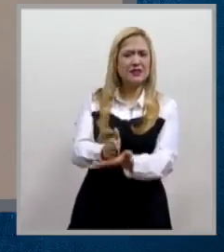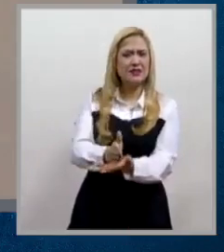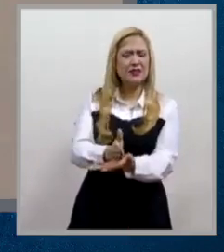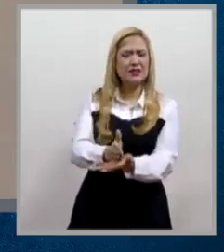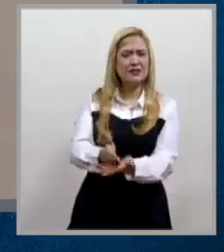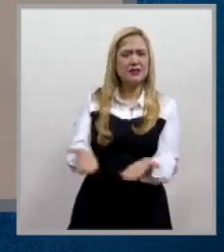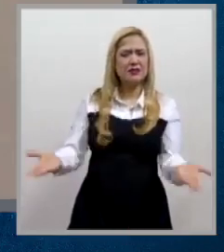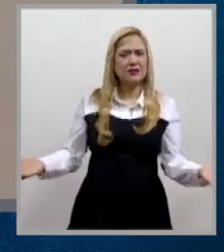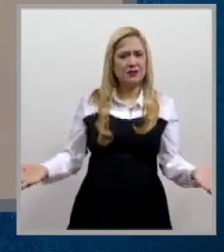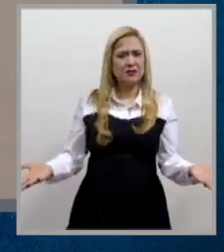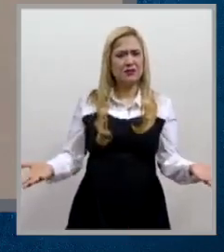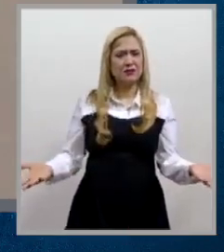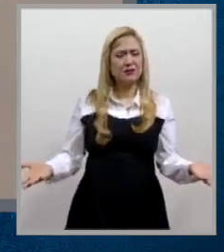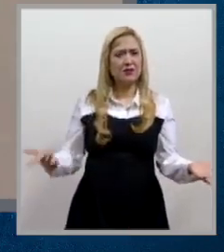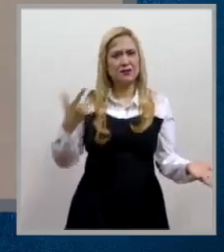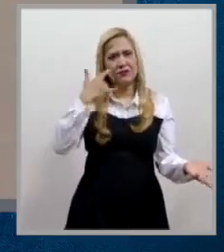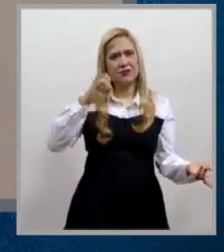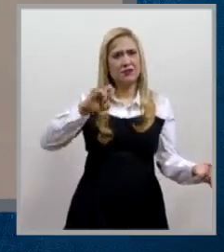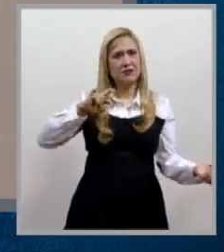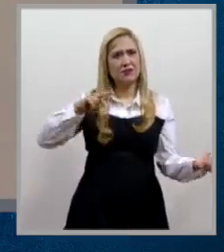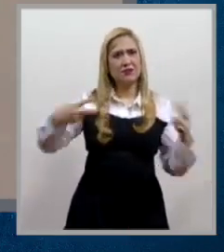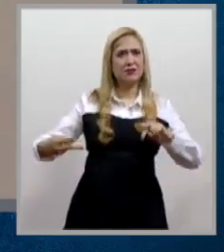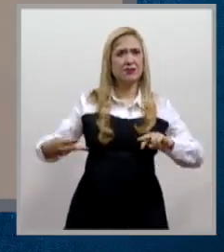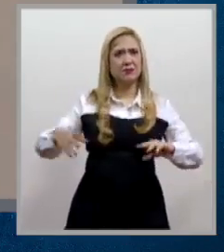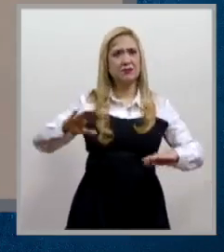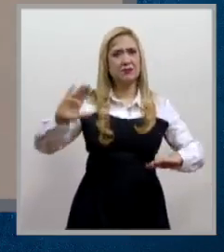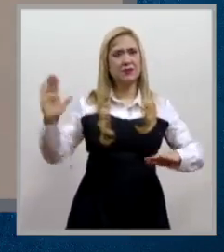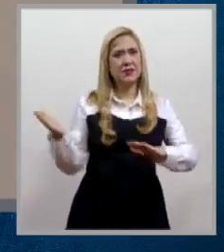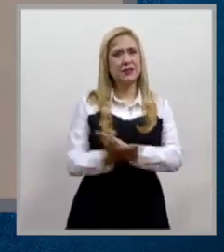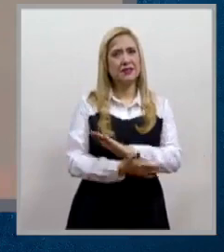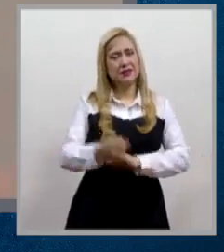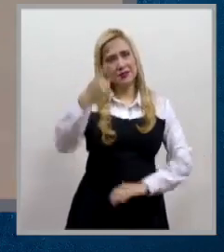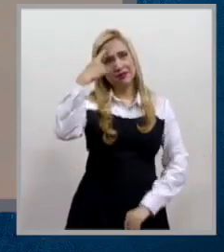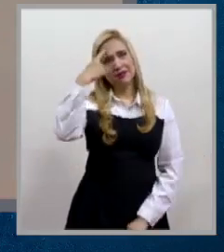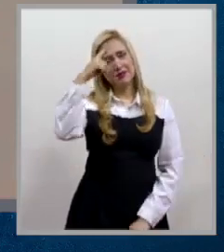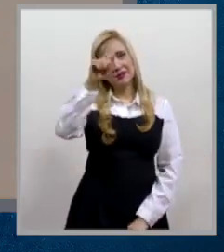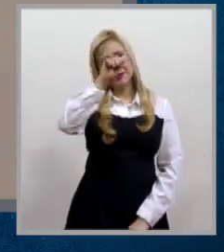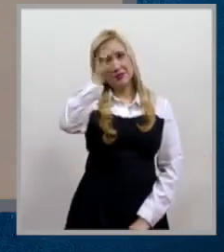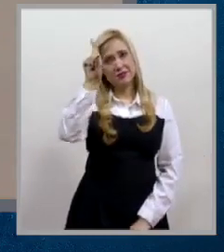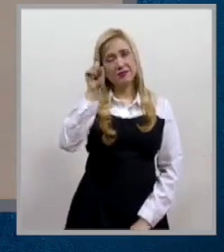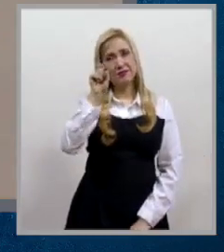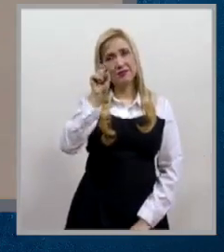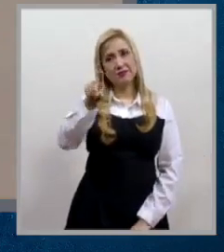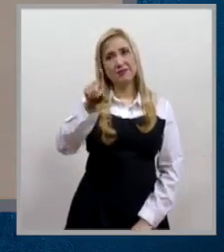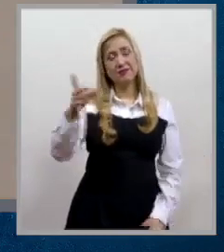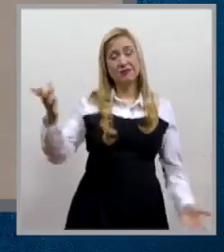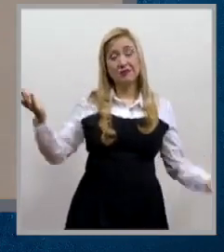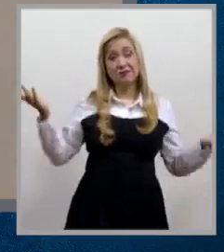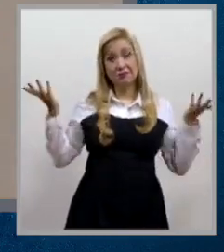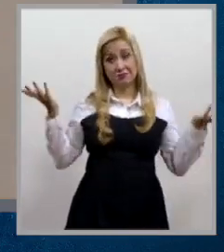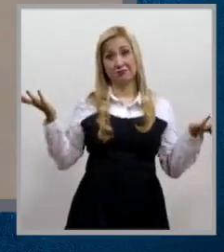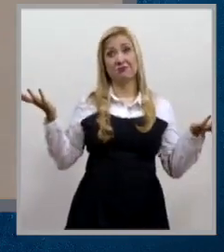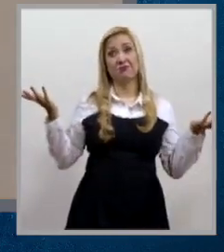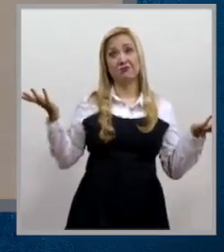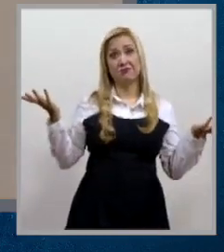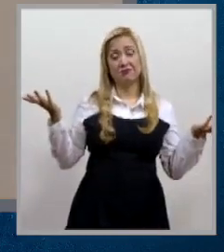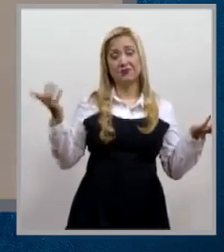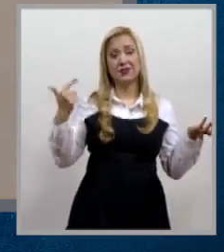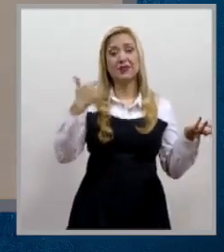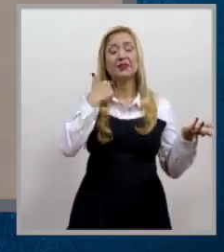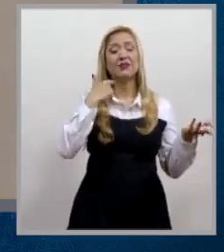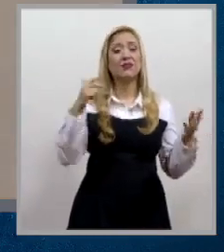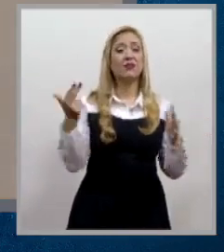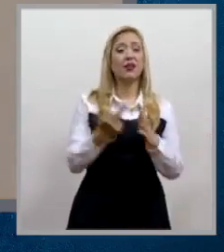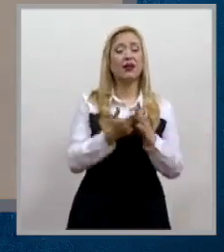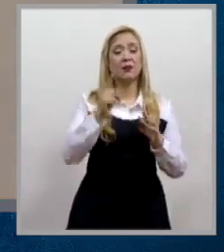fenómeno. Y creo que es una duda pendiente como para cada persona que nos dedicamos desde distintas áreas al tema del